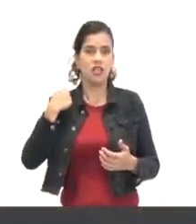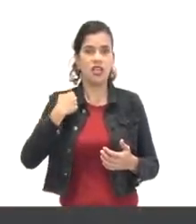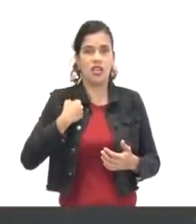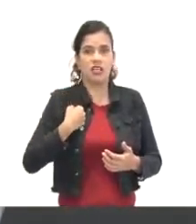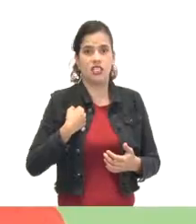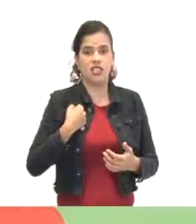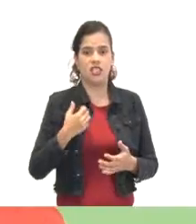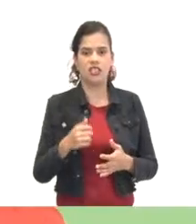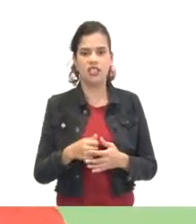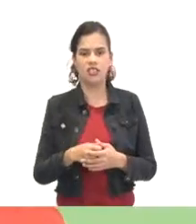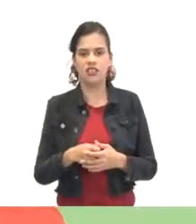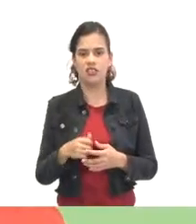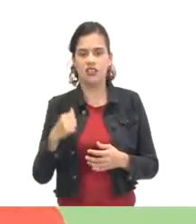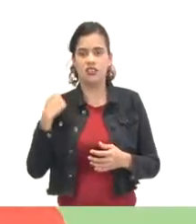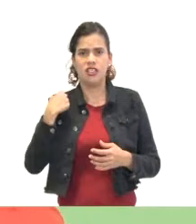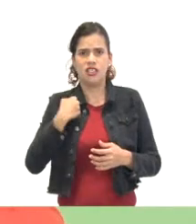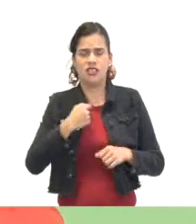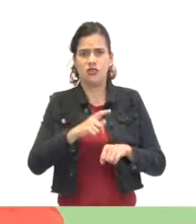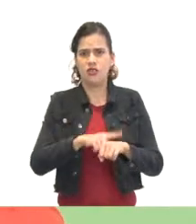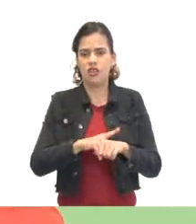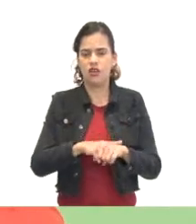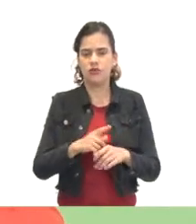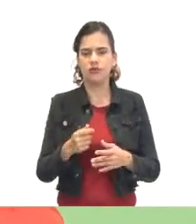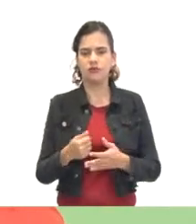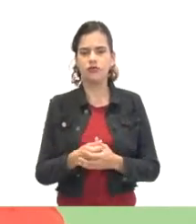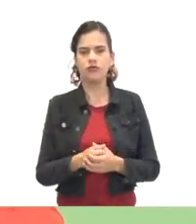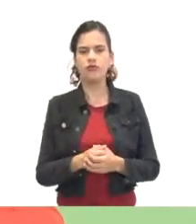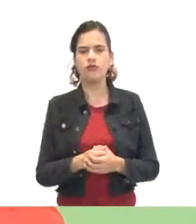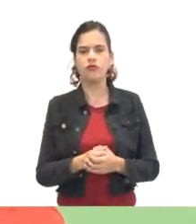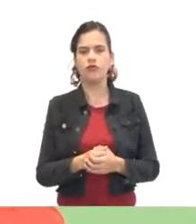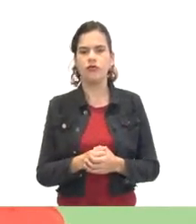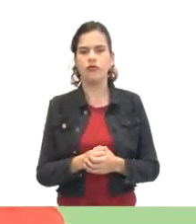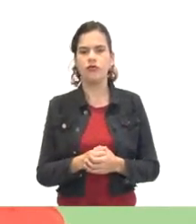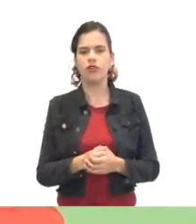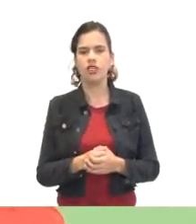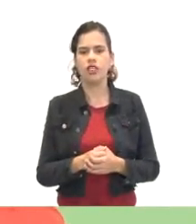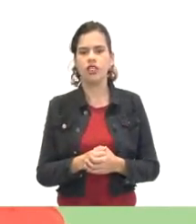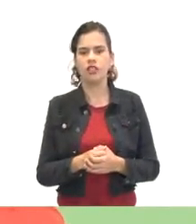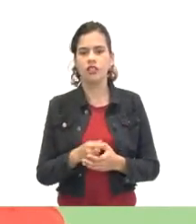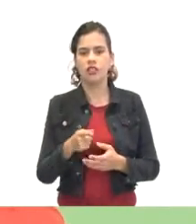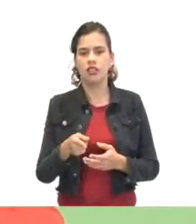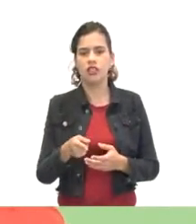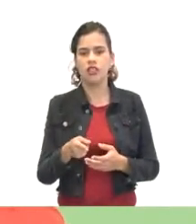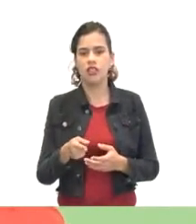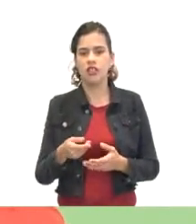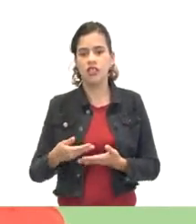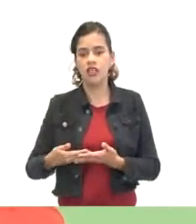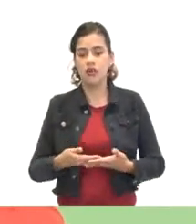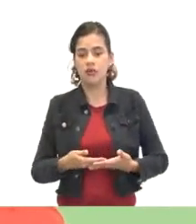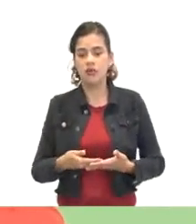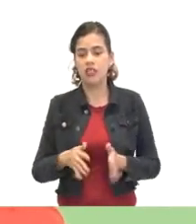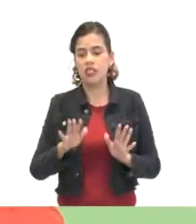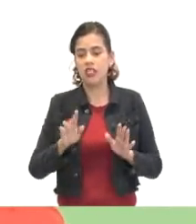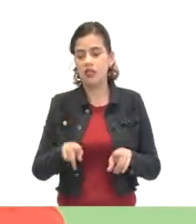se guindó un reloj. Y del becerrito también se